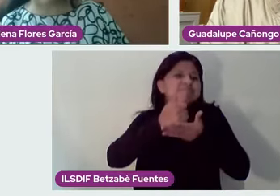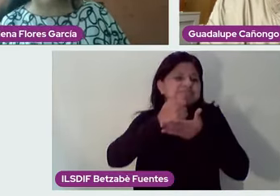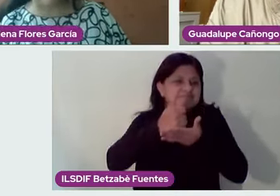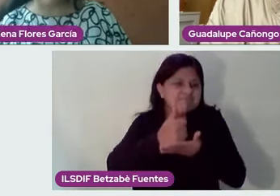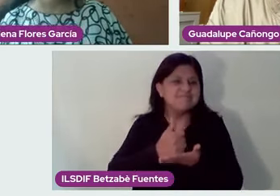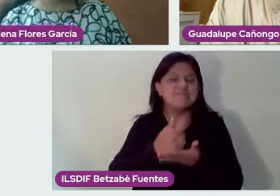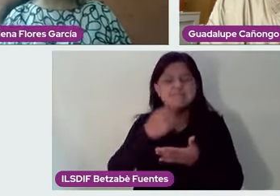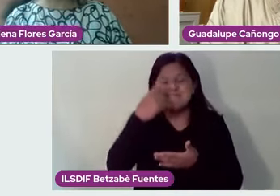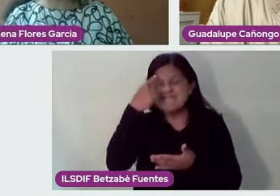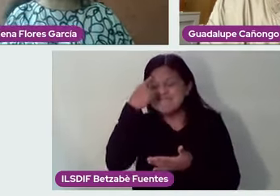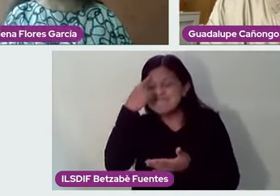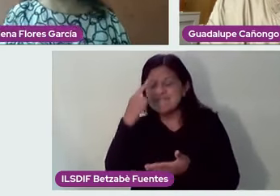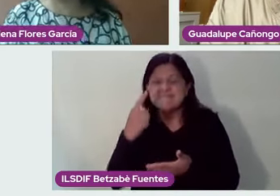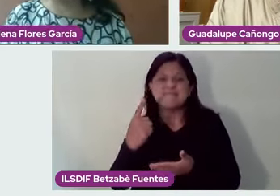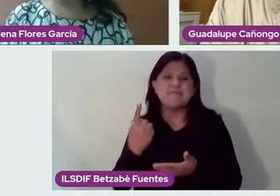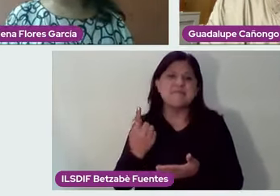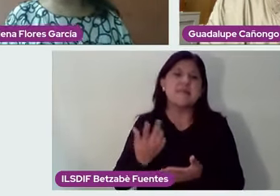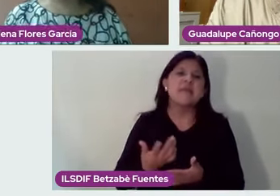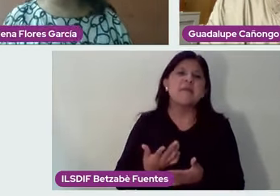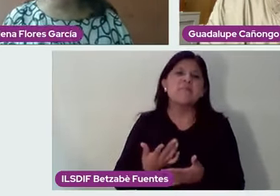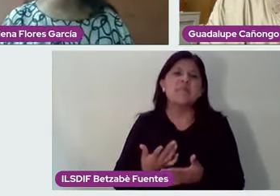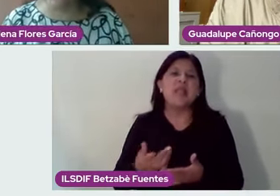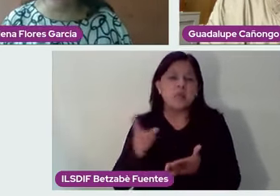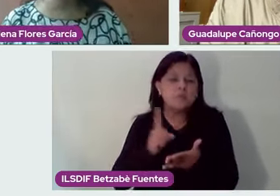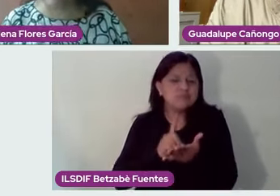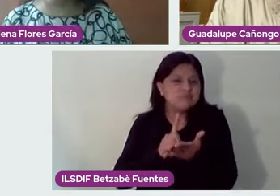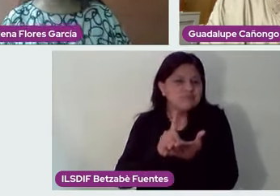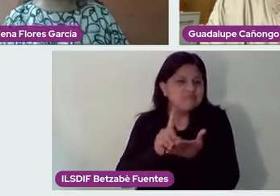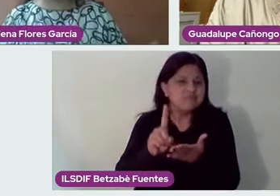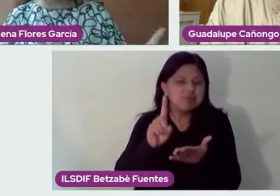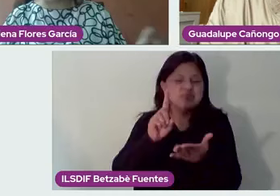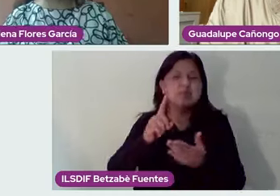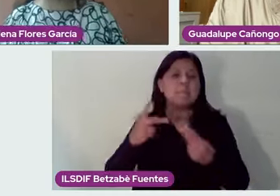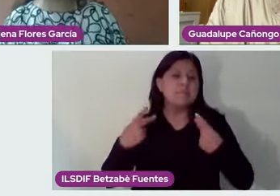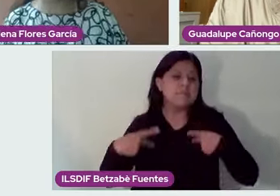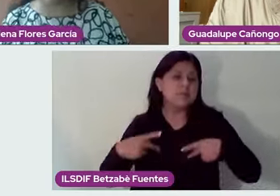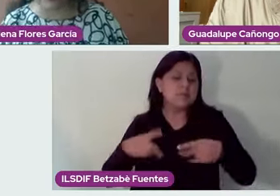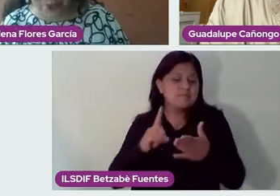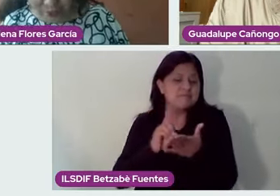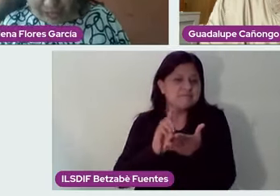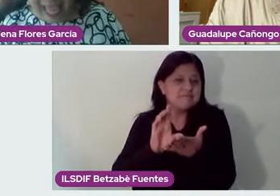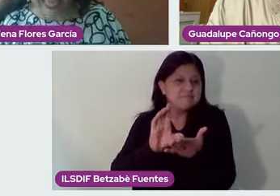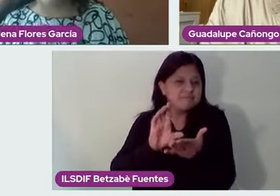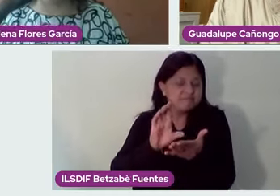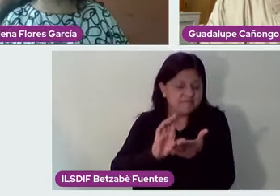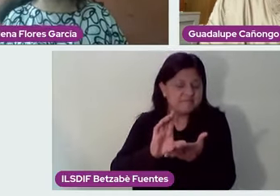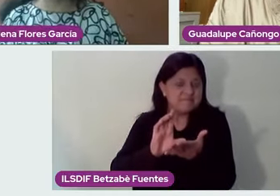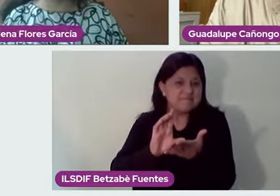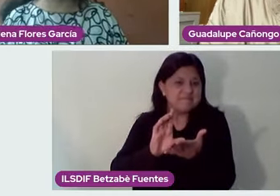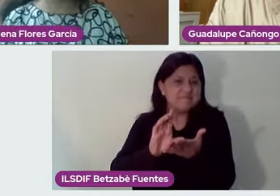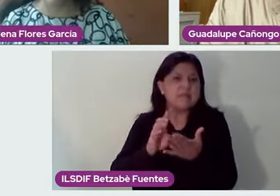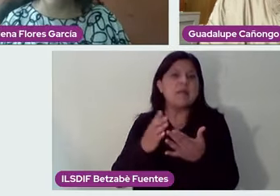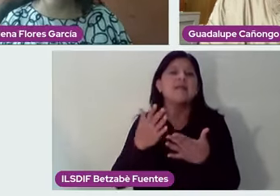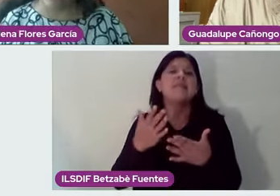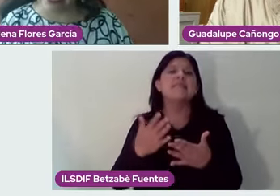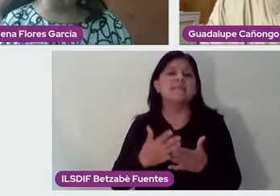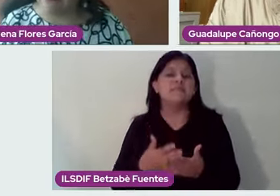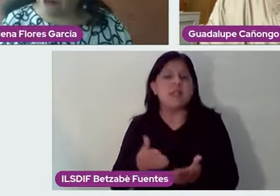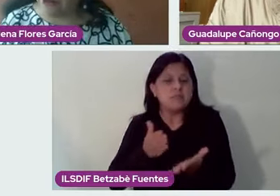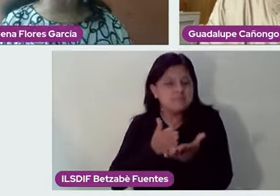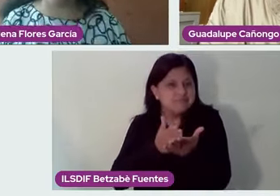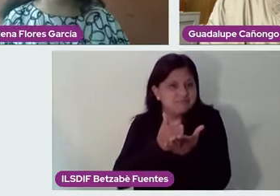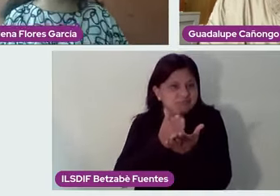este programa Atienda a Derechos de Personas con Discapacidad a través de la transmisión accesible y